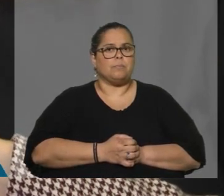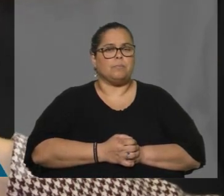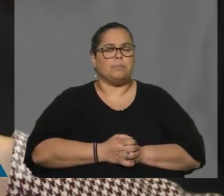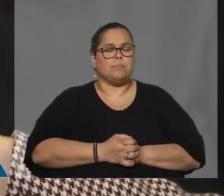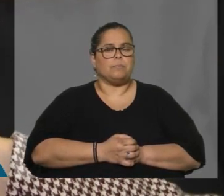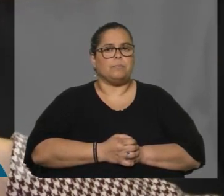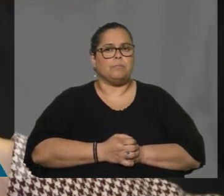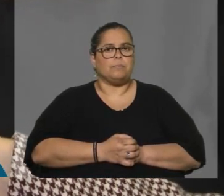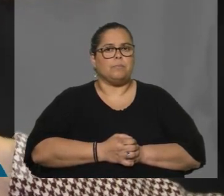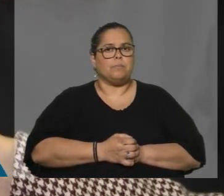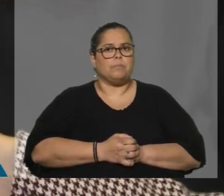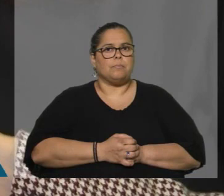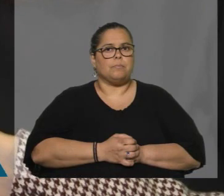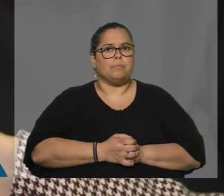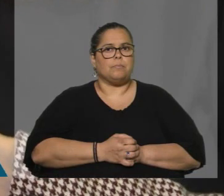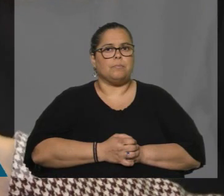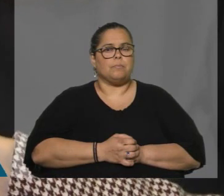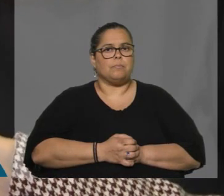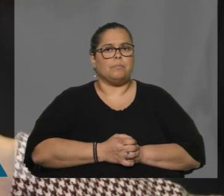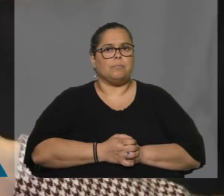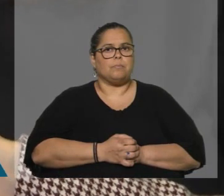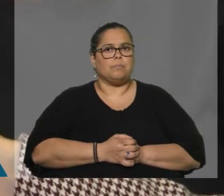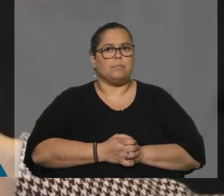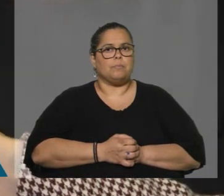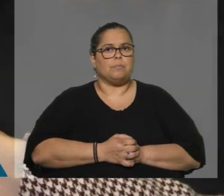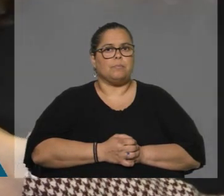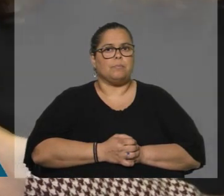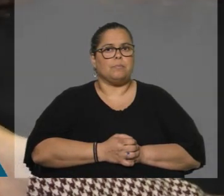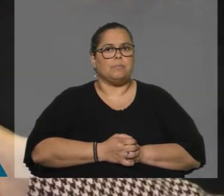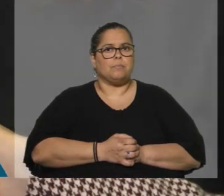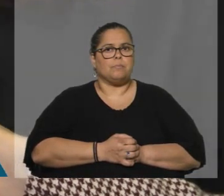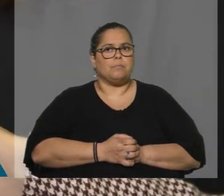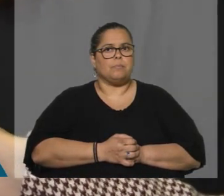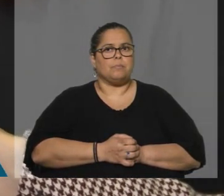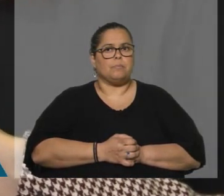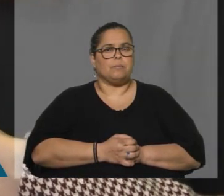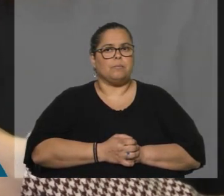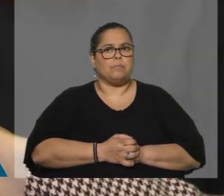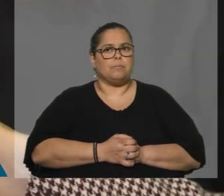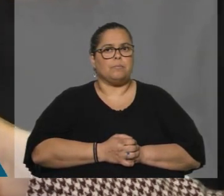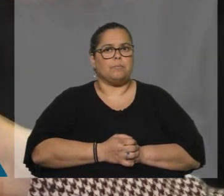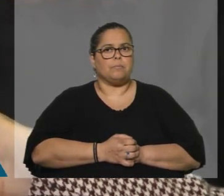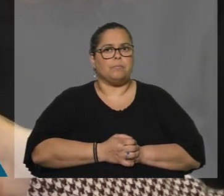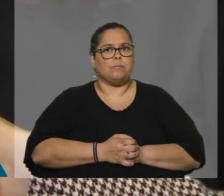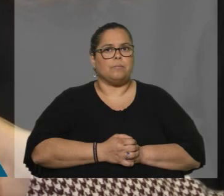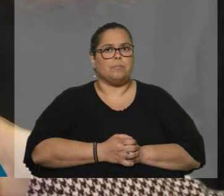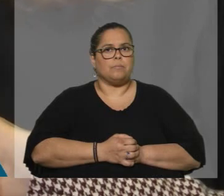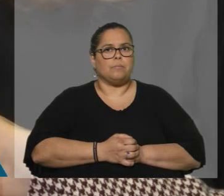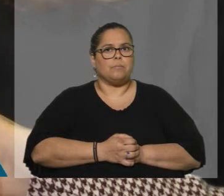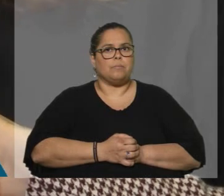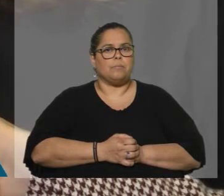them What happened we talked on different topics that have been around